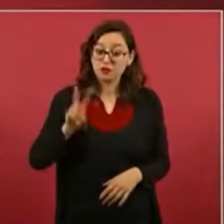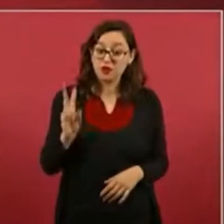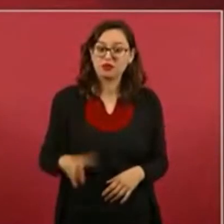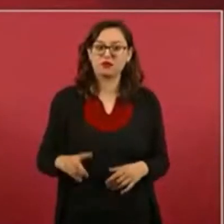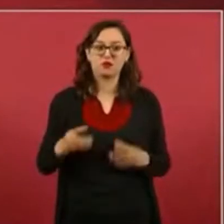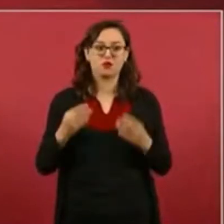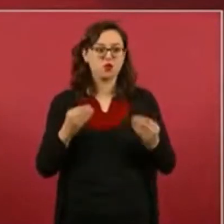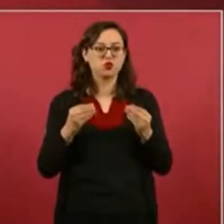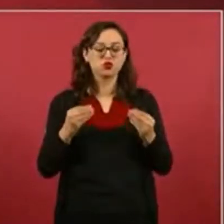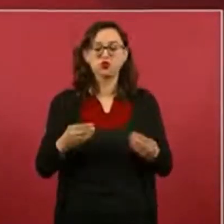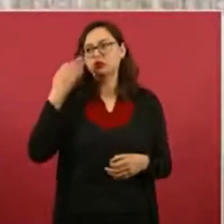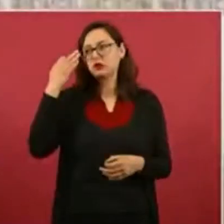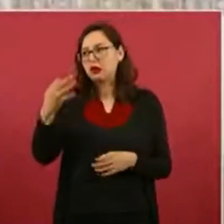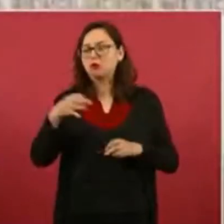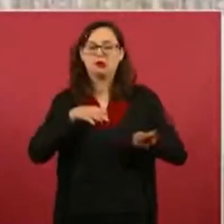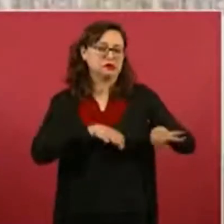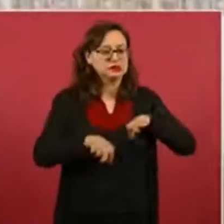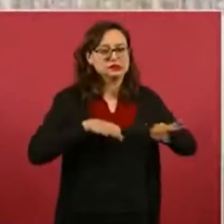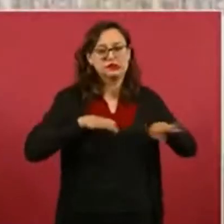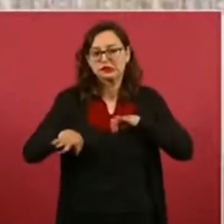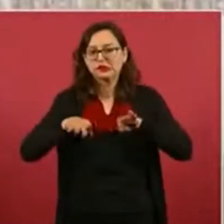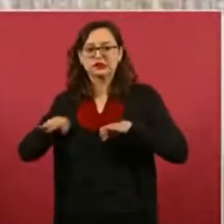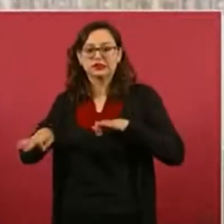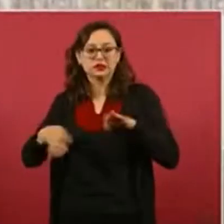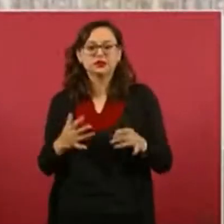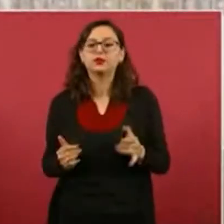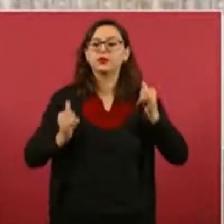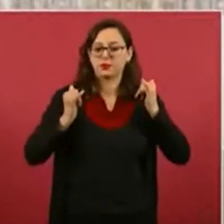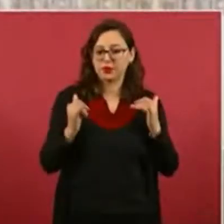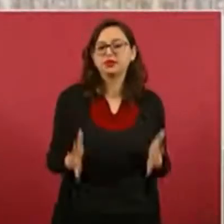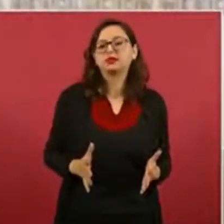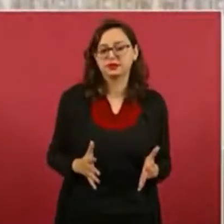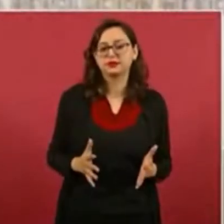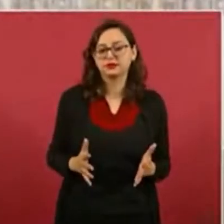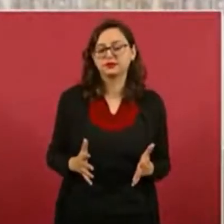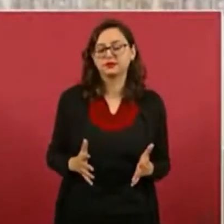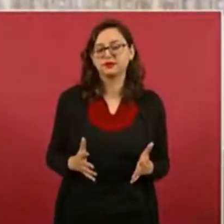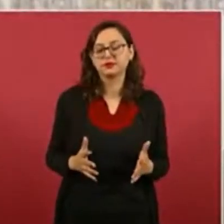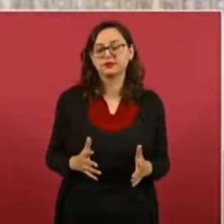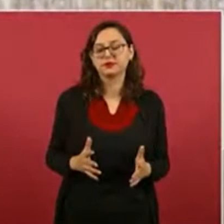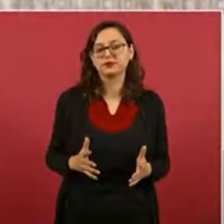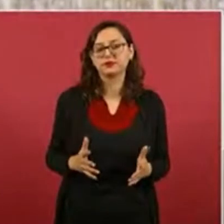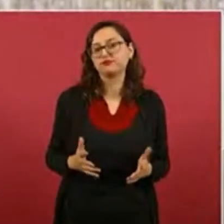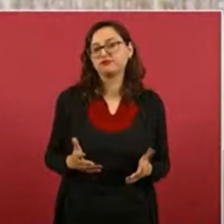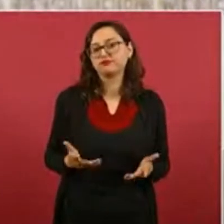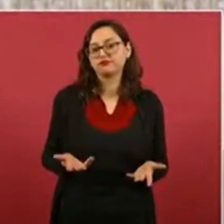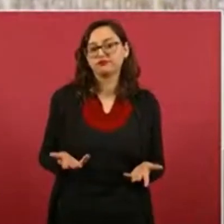desgastantes en este caso pues